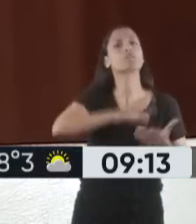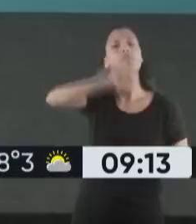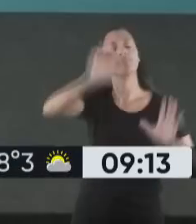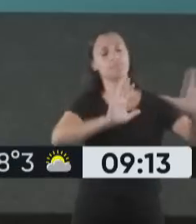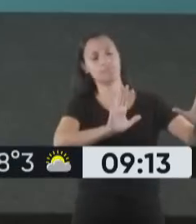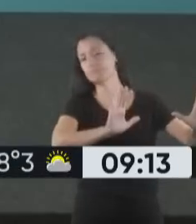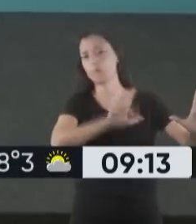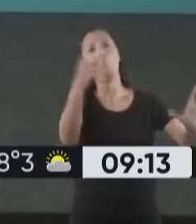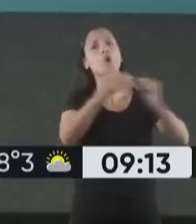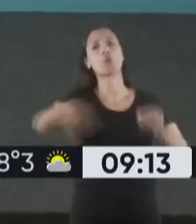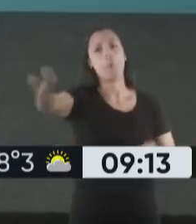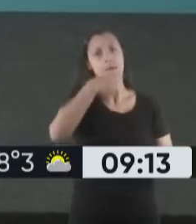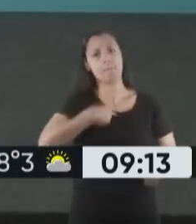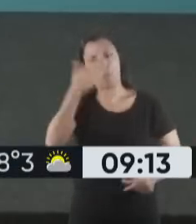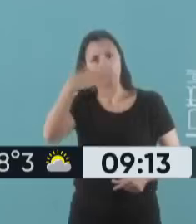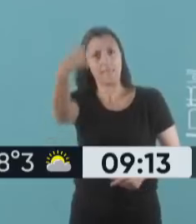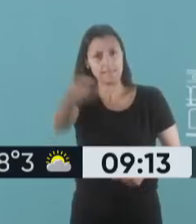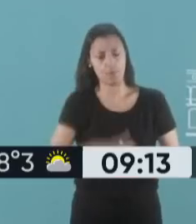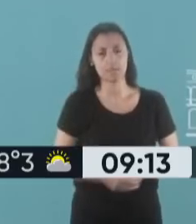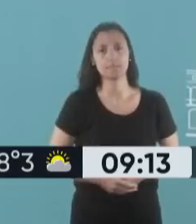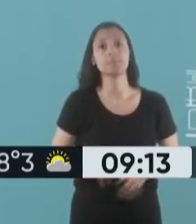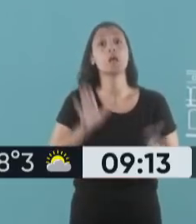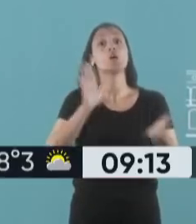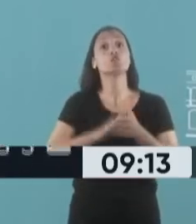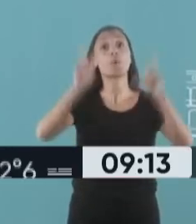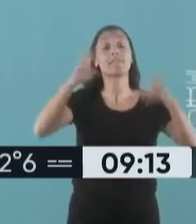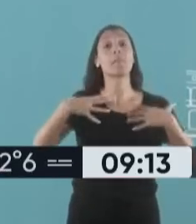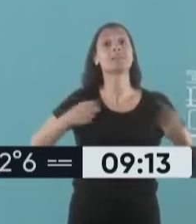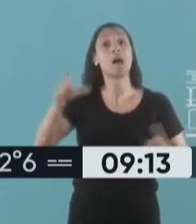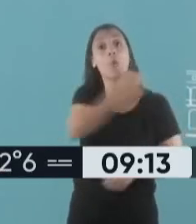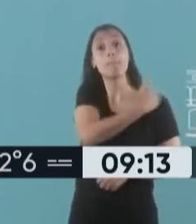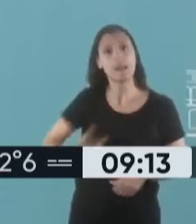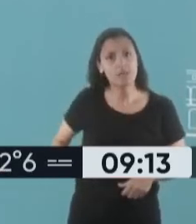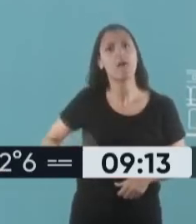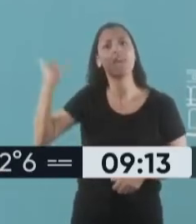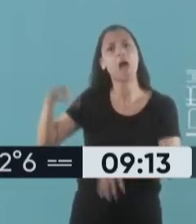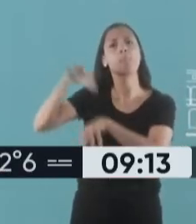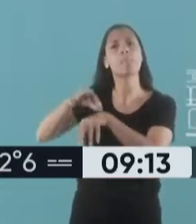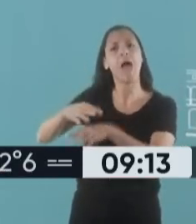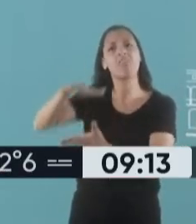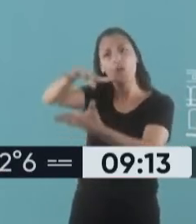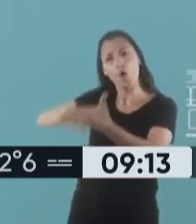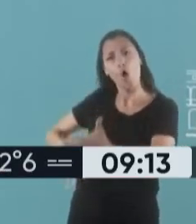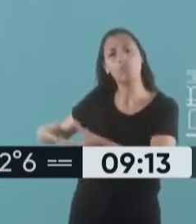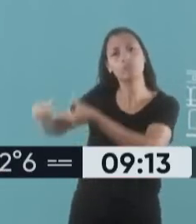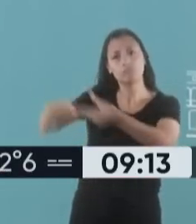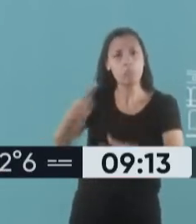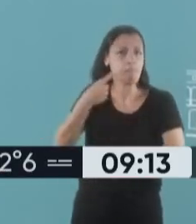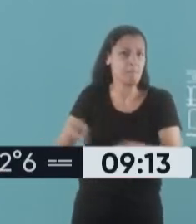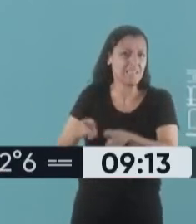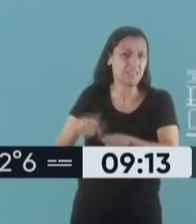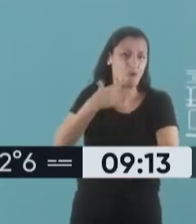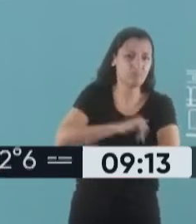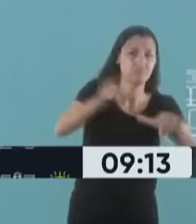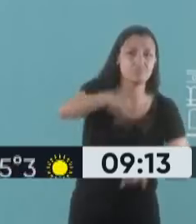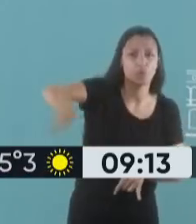Seguramente otro de sus colegas lo va a preguntar. La salud del presidente se informa a través de los partes médicos, como todas las cuestiones de salud, sobre